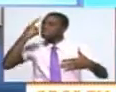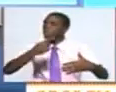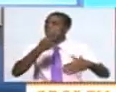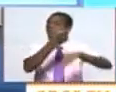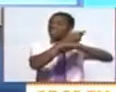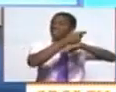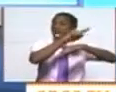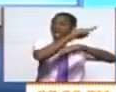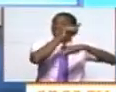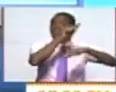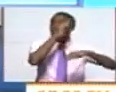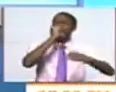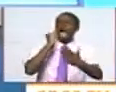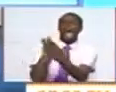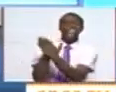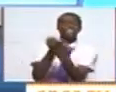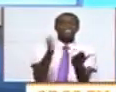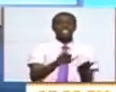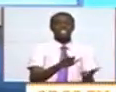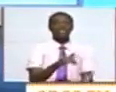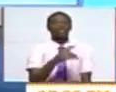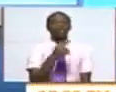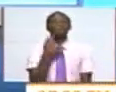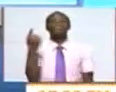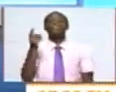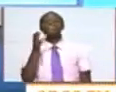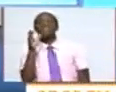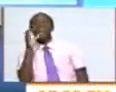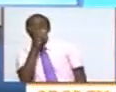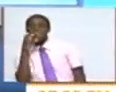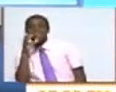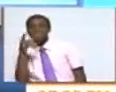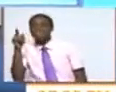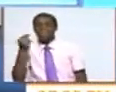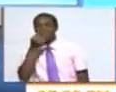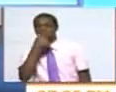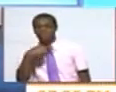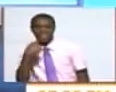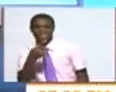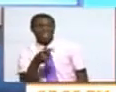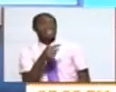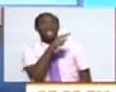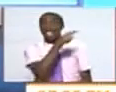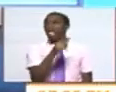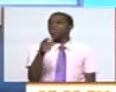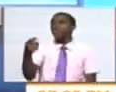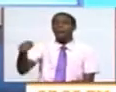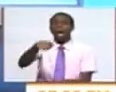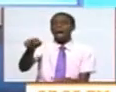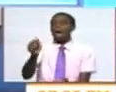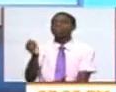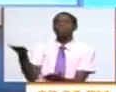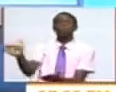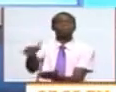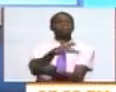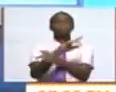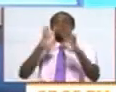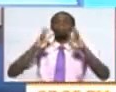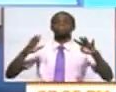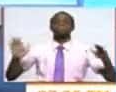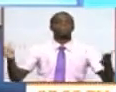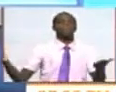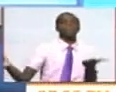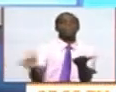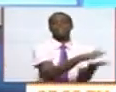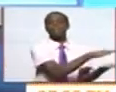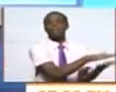asesino, genocida, como ha dicho Capriles Radosky, Guevara, etc. Y sobre todo que está incluso